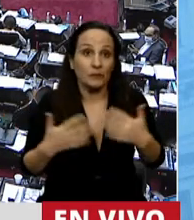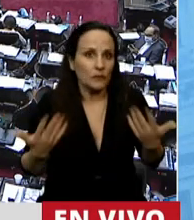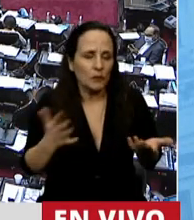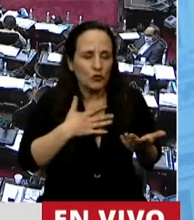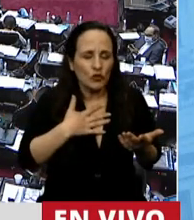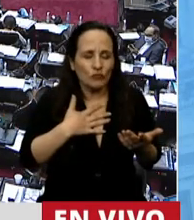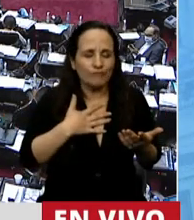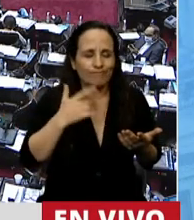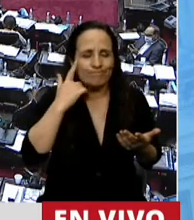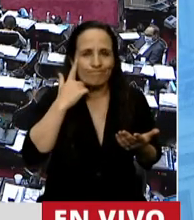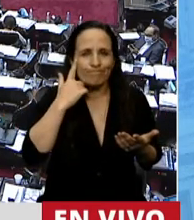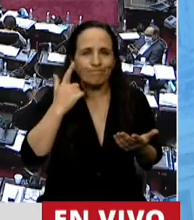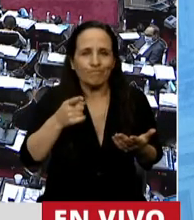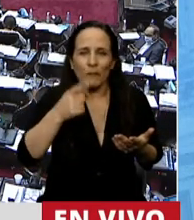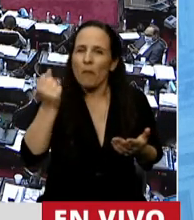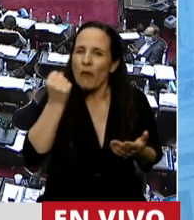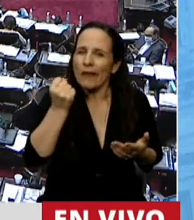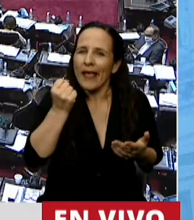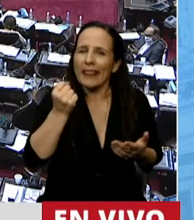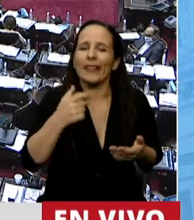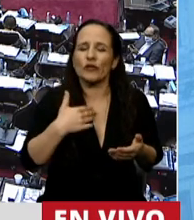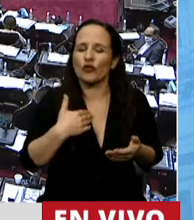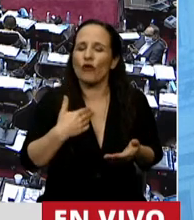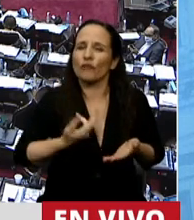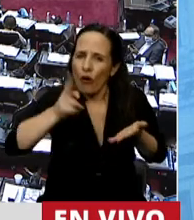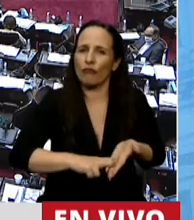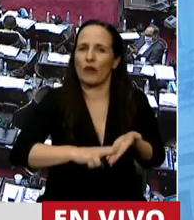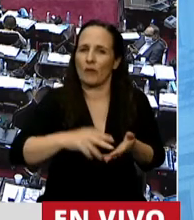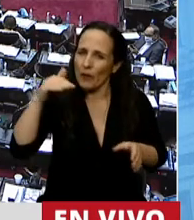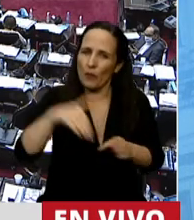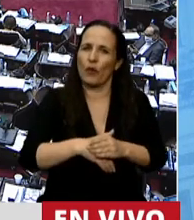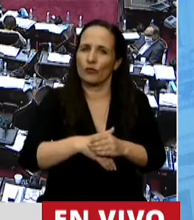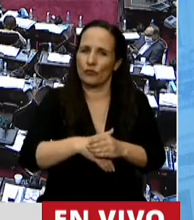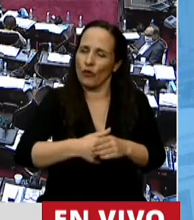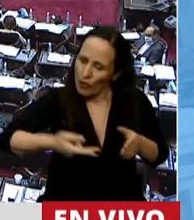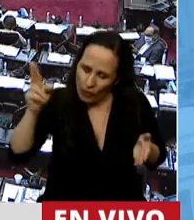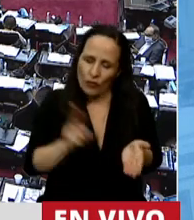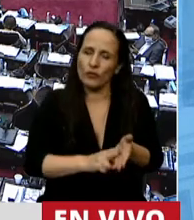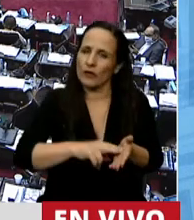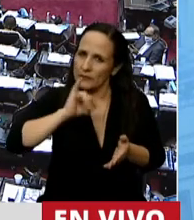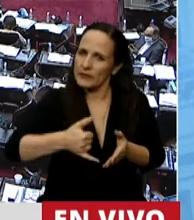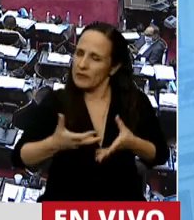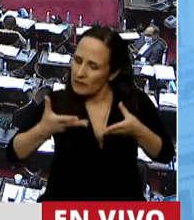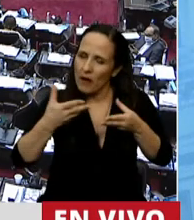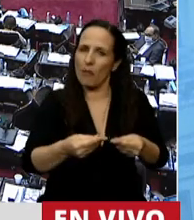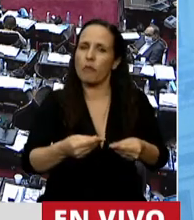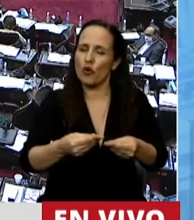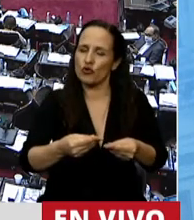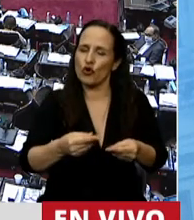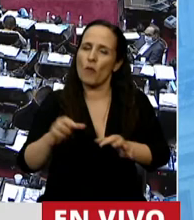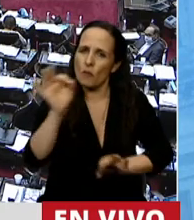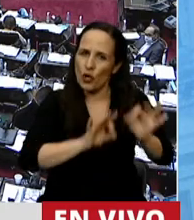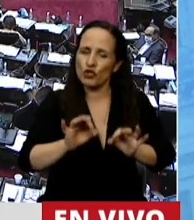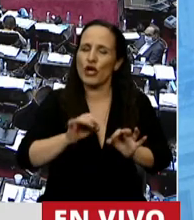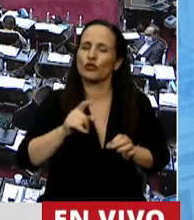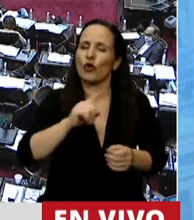me parece determinante como para repetir mi voto y reiterarlo, en el sentido que voy a acompañar el proyecto